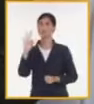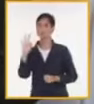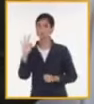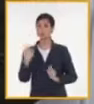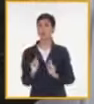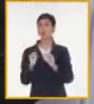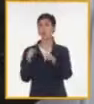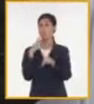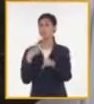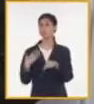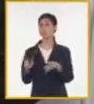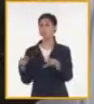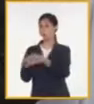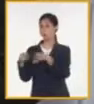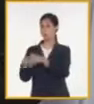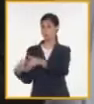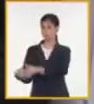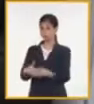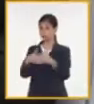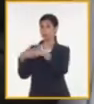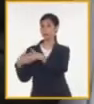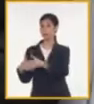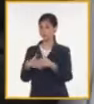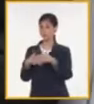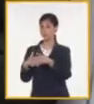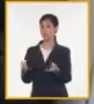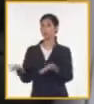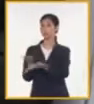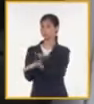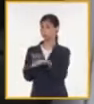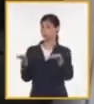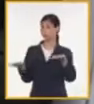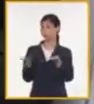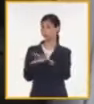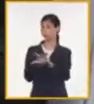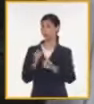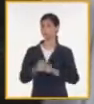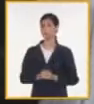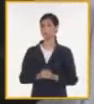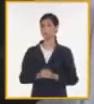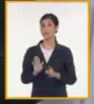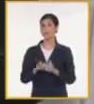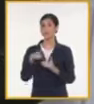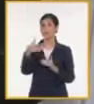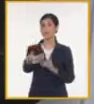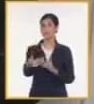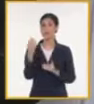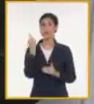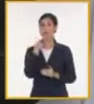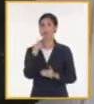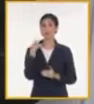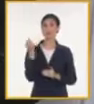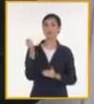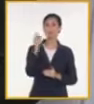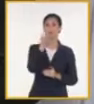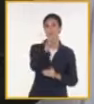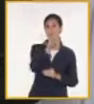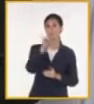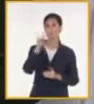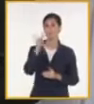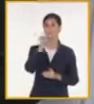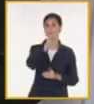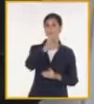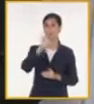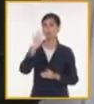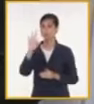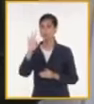autoridades estadounidenses posteriormente en los años 98 99 2005 2010 sostuvimos